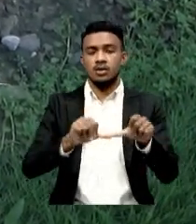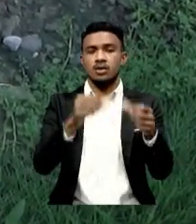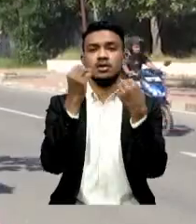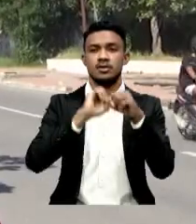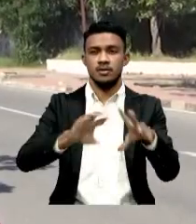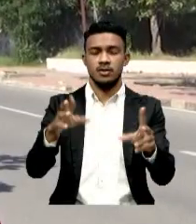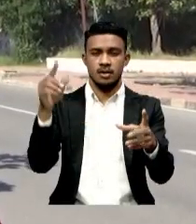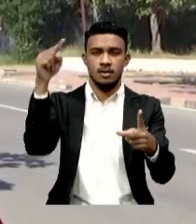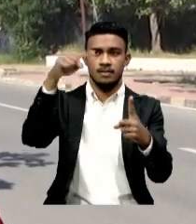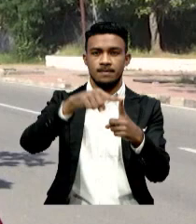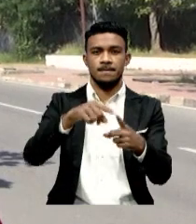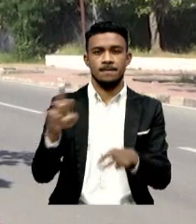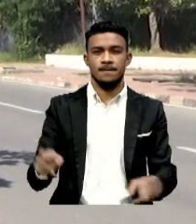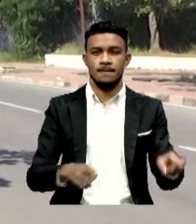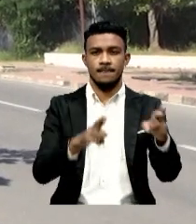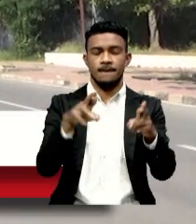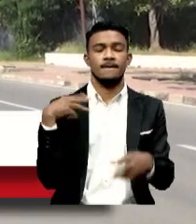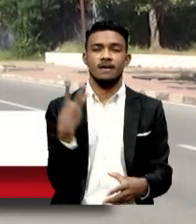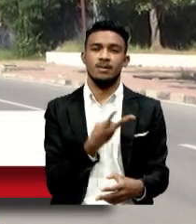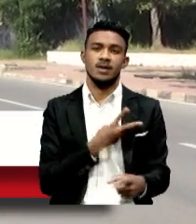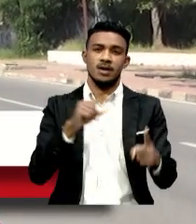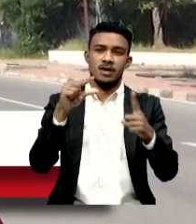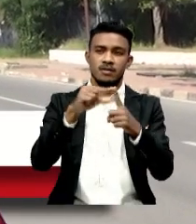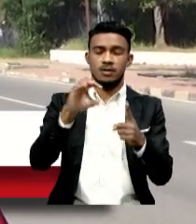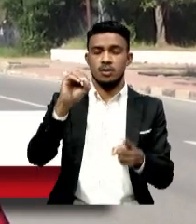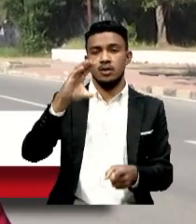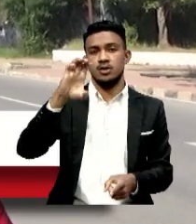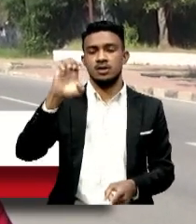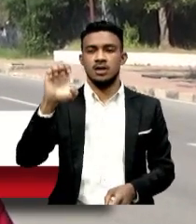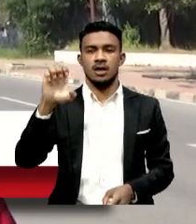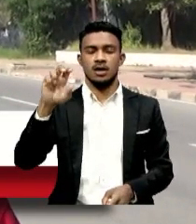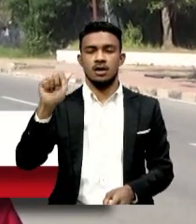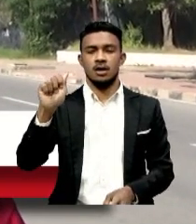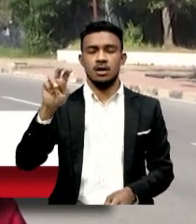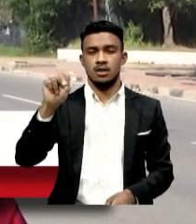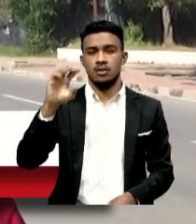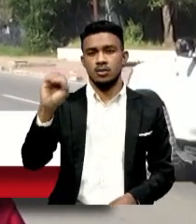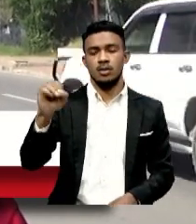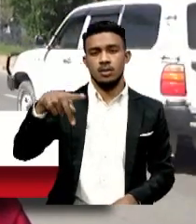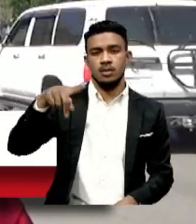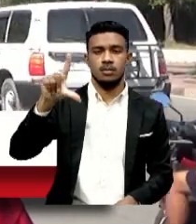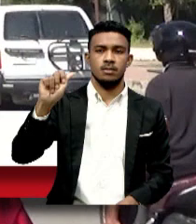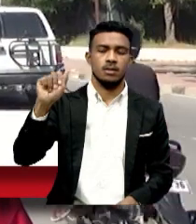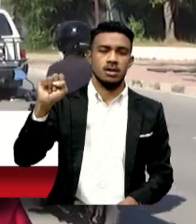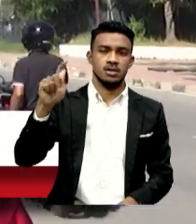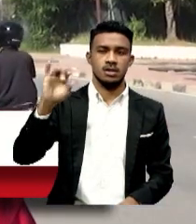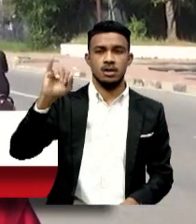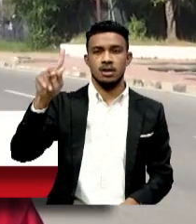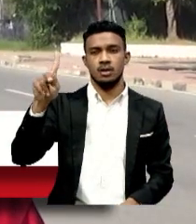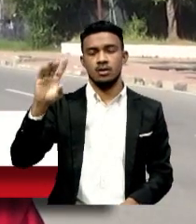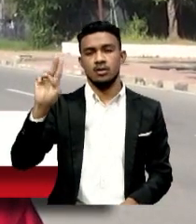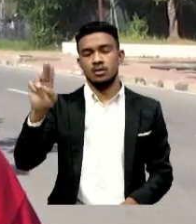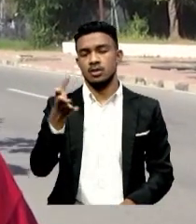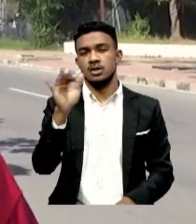ba lixo oceano plástico amne tópico oceano gole kono ba oceano plástico. Entang origin sione oceano plástico